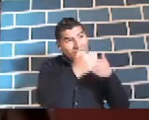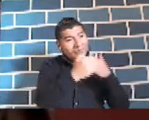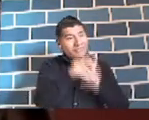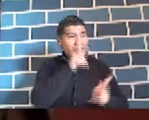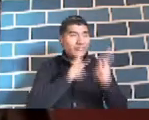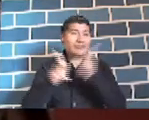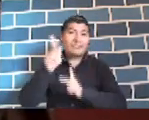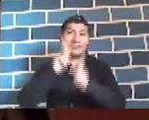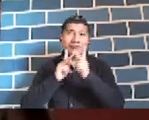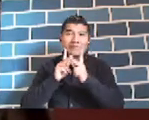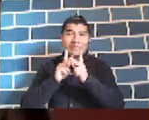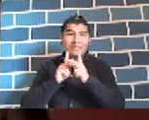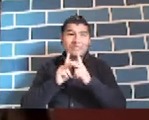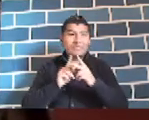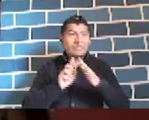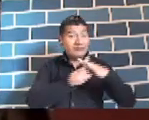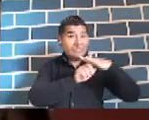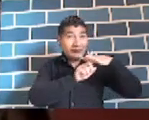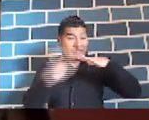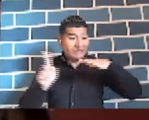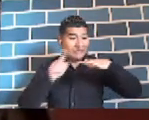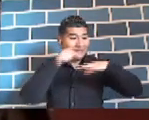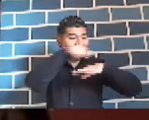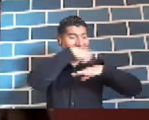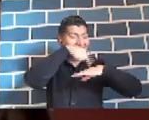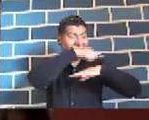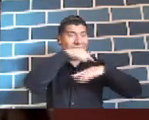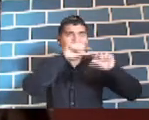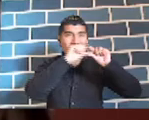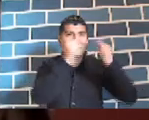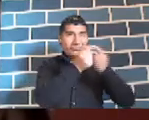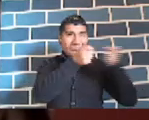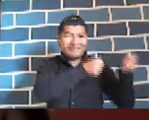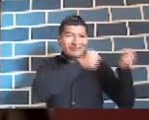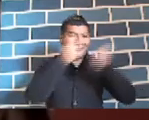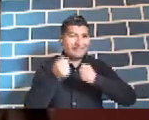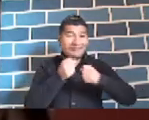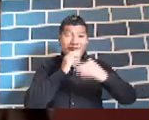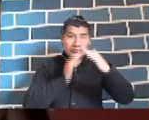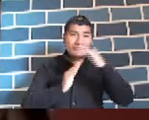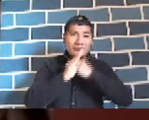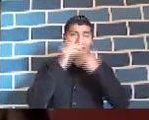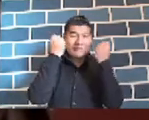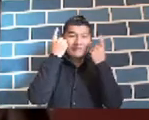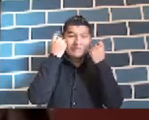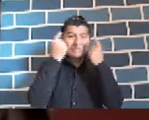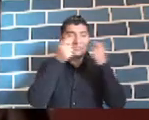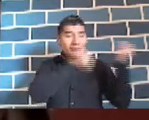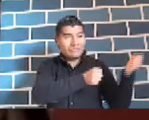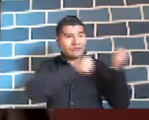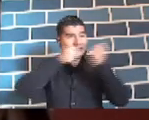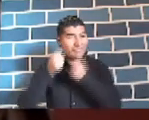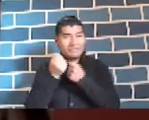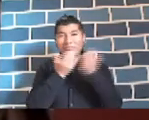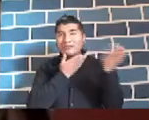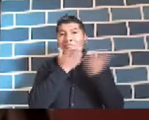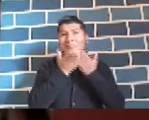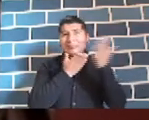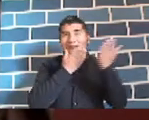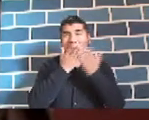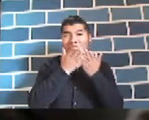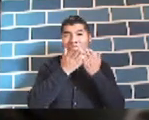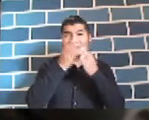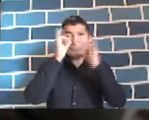huir de lo que él llama los grupitos de poder el humilde entiende el poder como servicio al